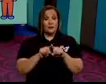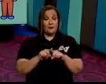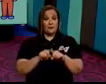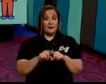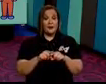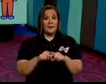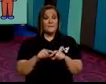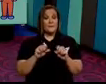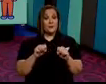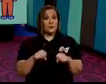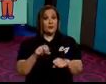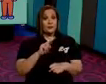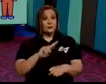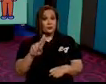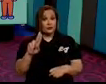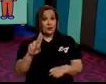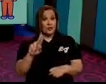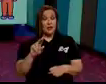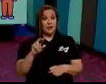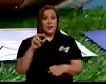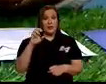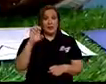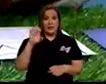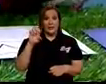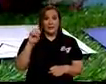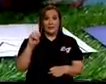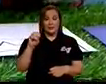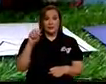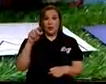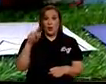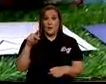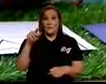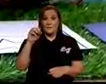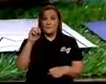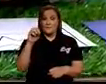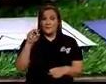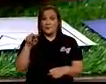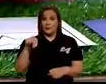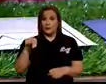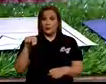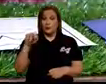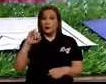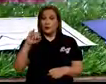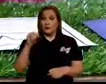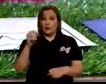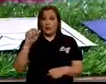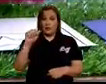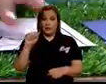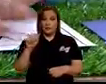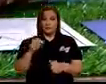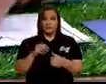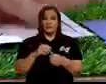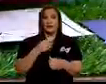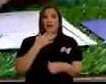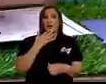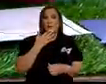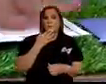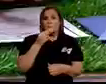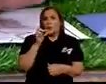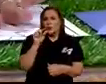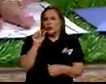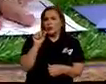nuestra esponjita. Vamos a tomar un poquito del color azul. ¿Ok? Y a